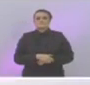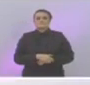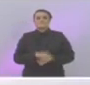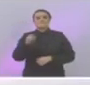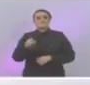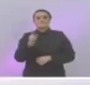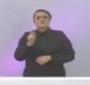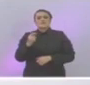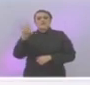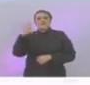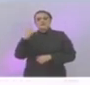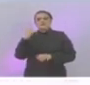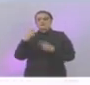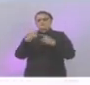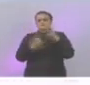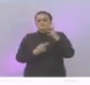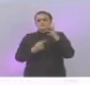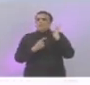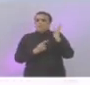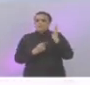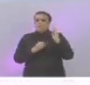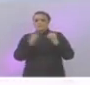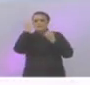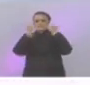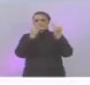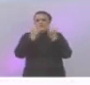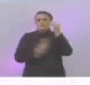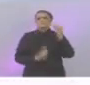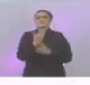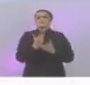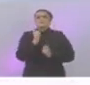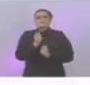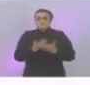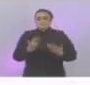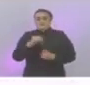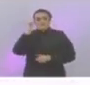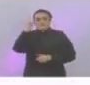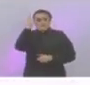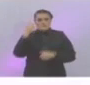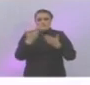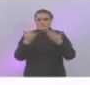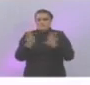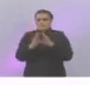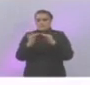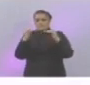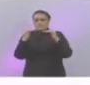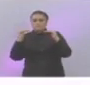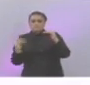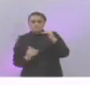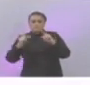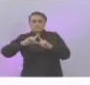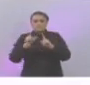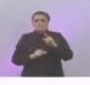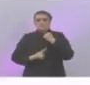Esta estrategia, basada en estos 4 puntos, ha permitido que San Luis Potosí siga por debajo de la media nacional en